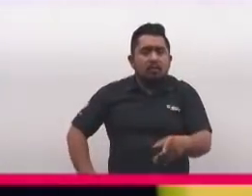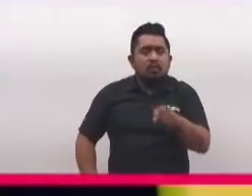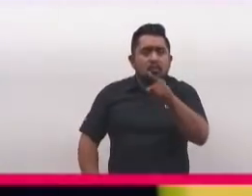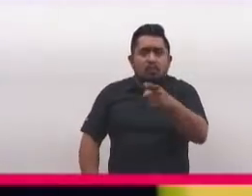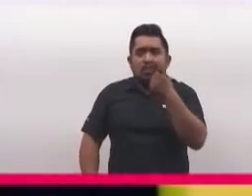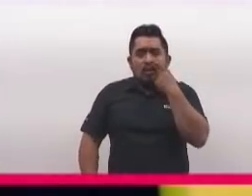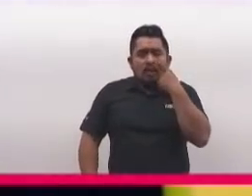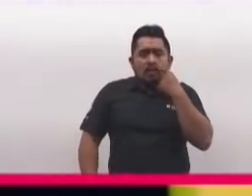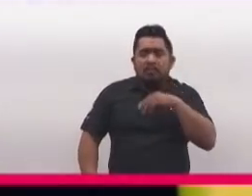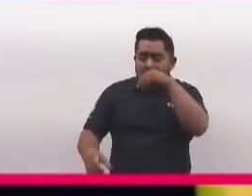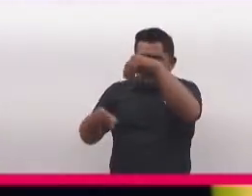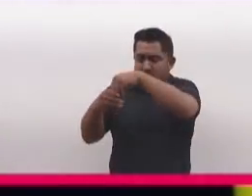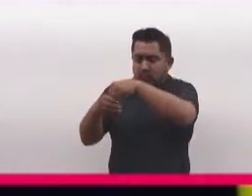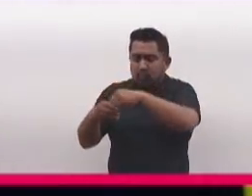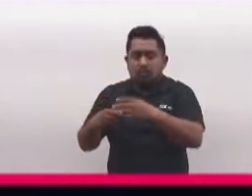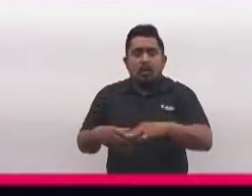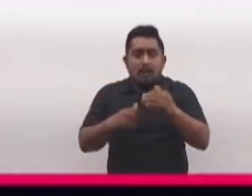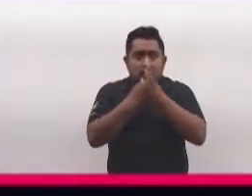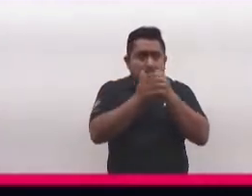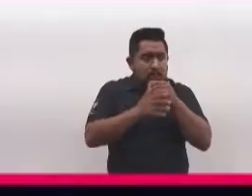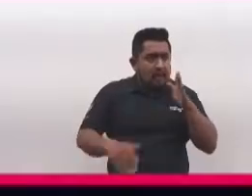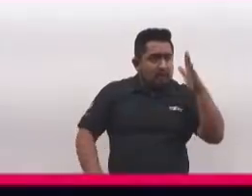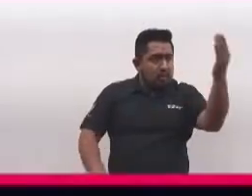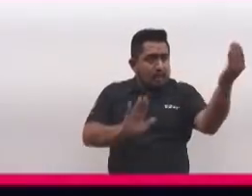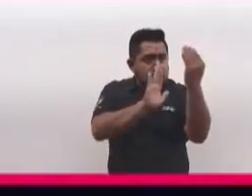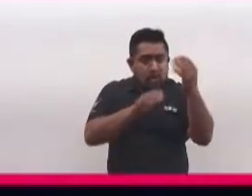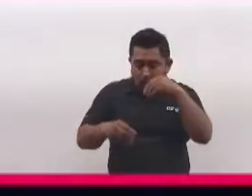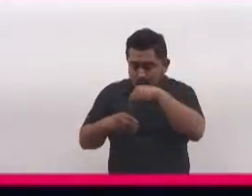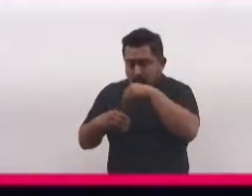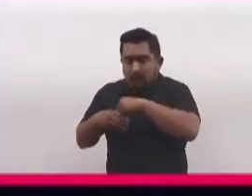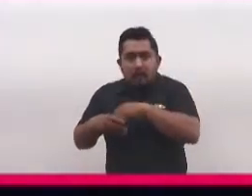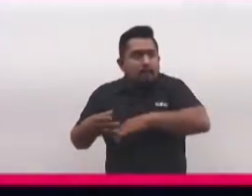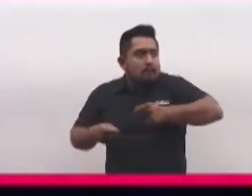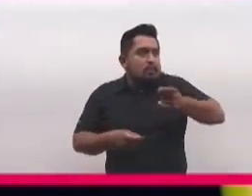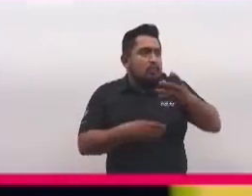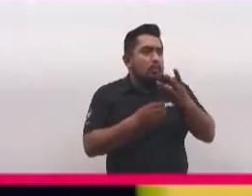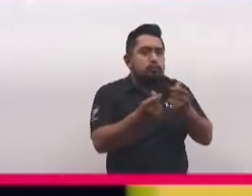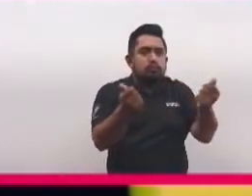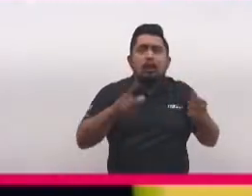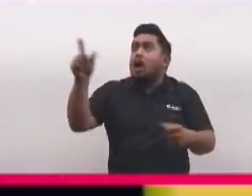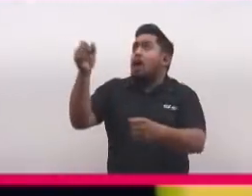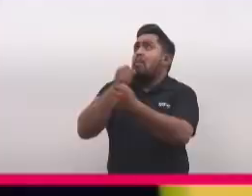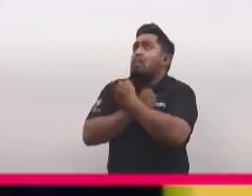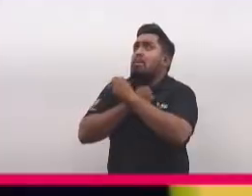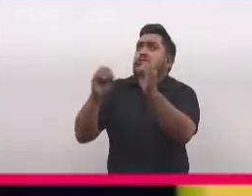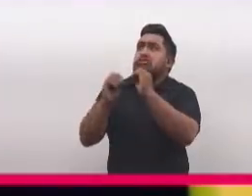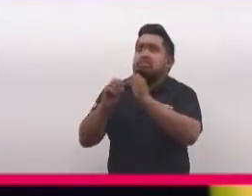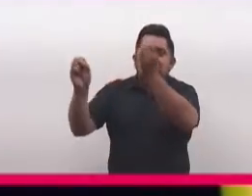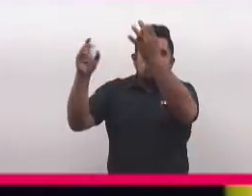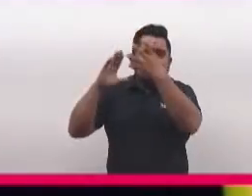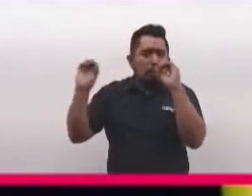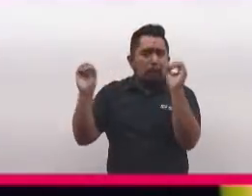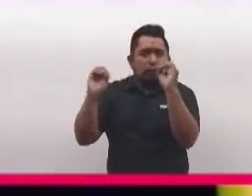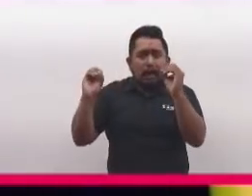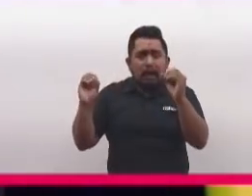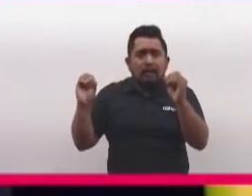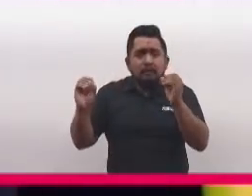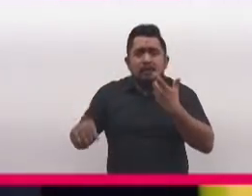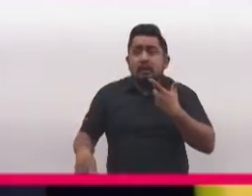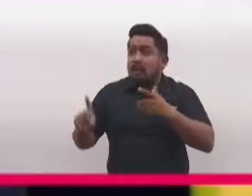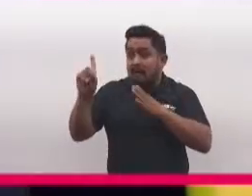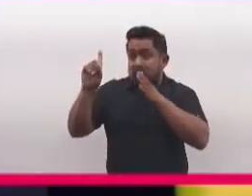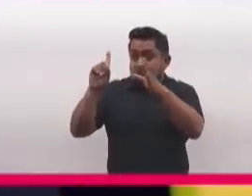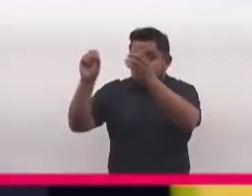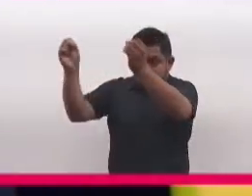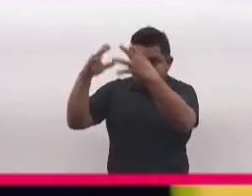favor aparte para cuando esta cosa se complique y qué hacemos nosotros acusamos a dios es que dios no me ama es que dios no me prospere es que ya no me bendice y no lo hará